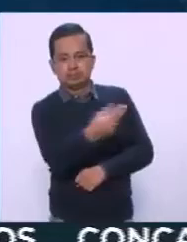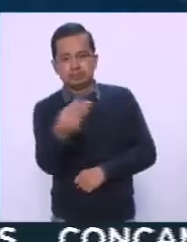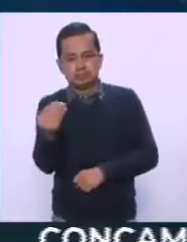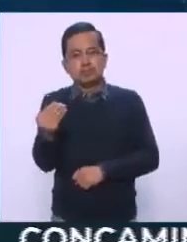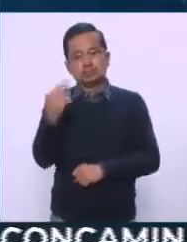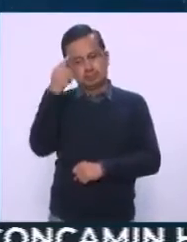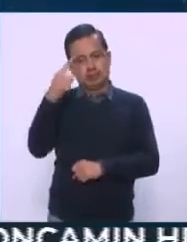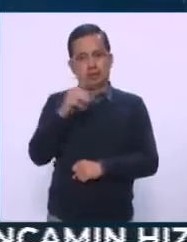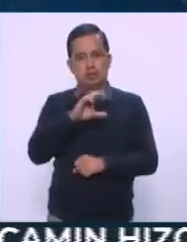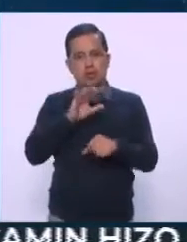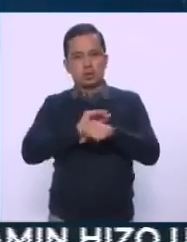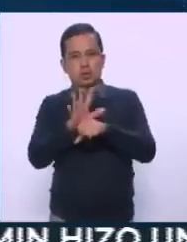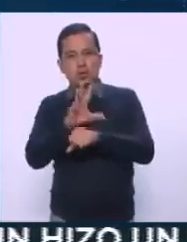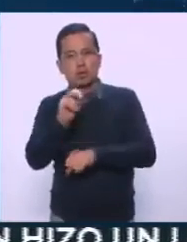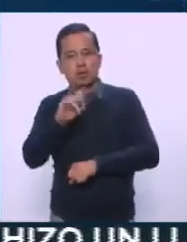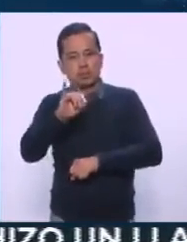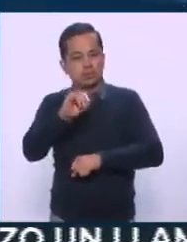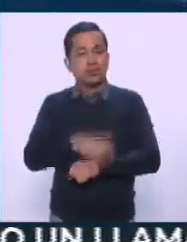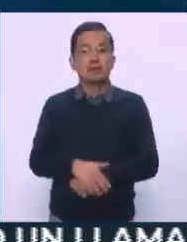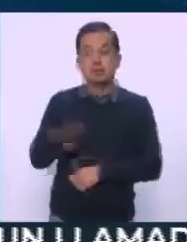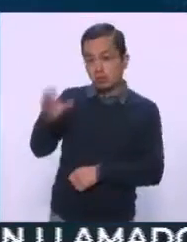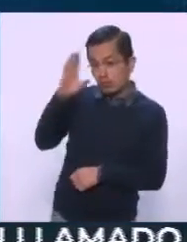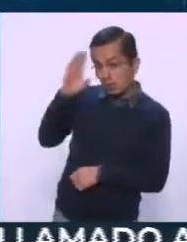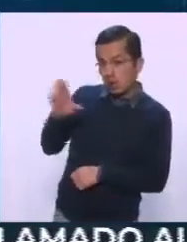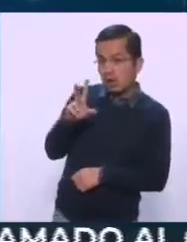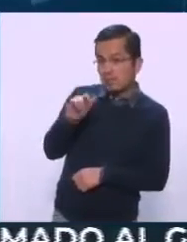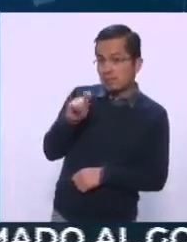pero también estamos viendo... Hola, ¿cómo estás, Víctor? ¿Cómo estás?